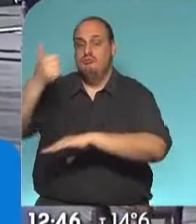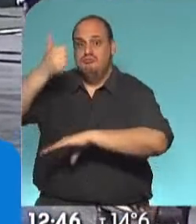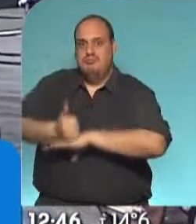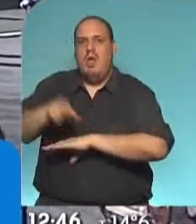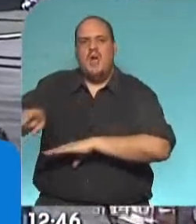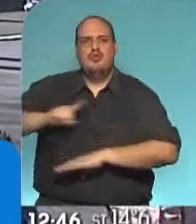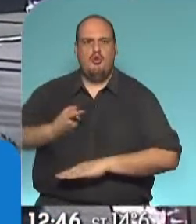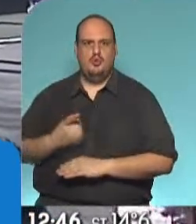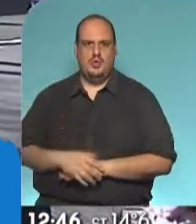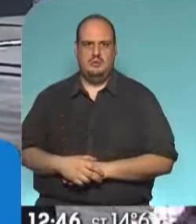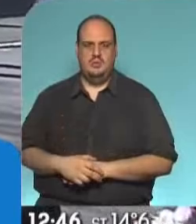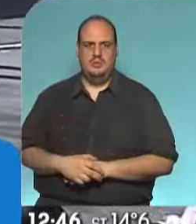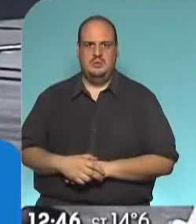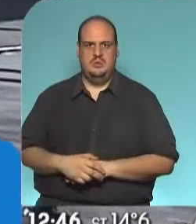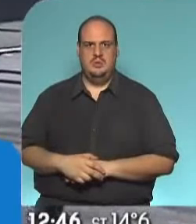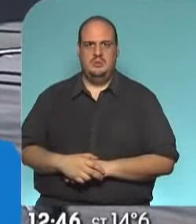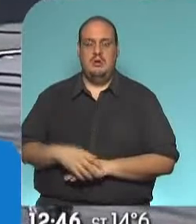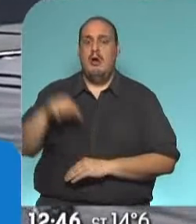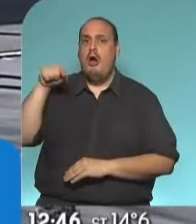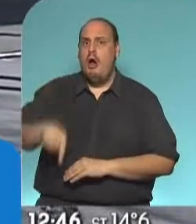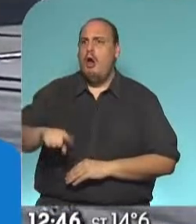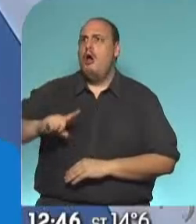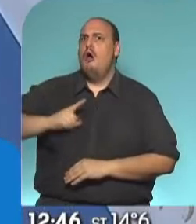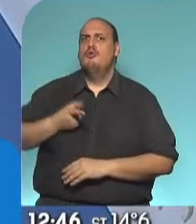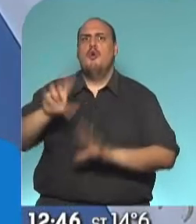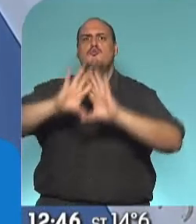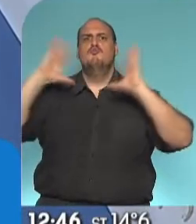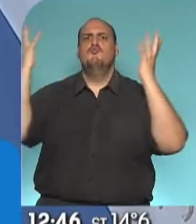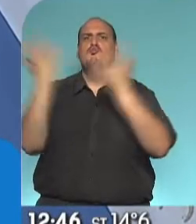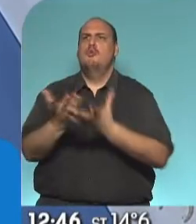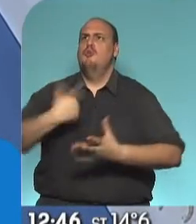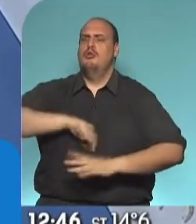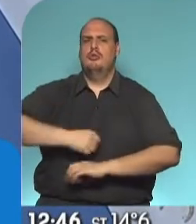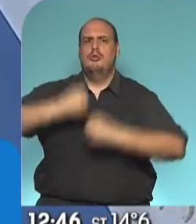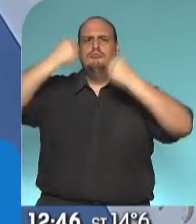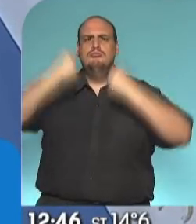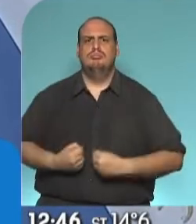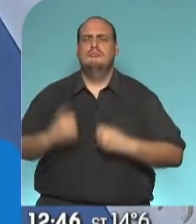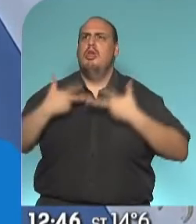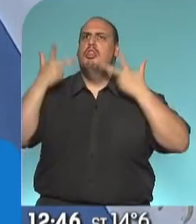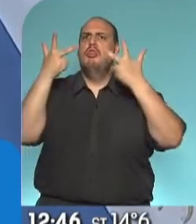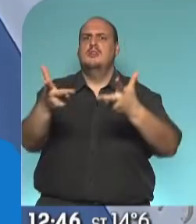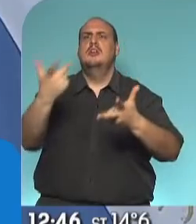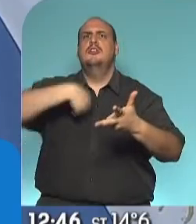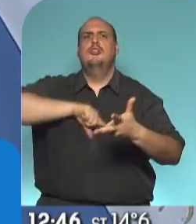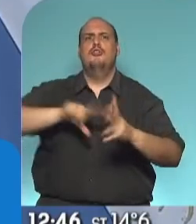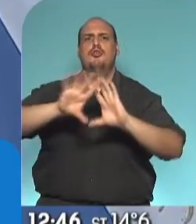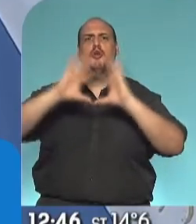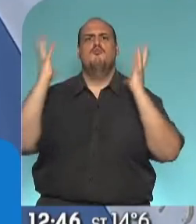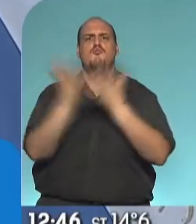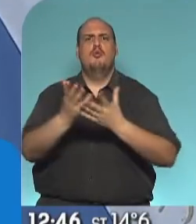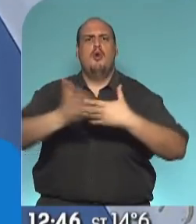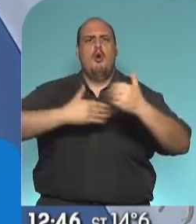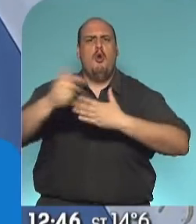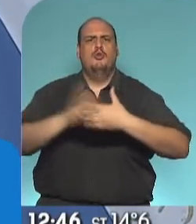Hoy el orgullo nacional nos lleva a plantarnos frente al mundo y a decirles que queremos ser parte de la construcción